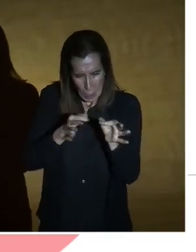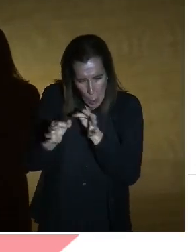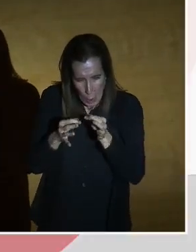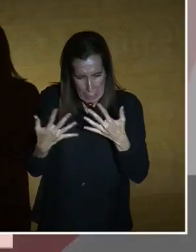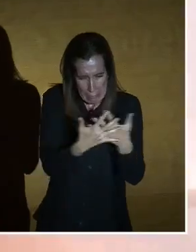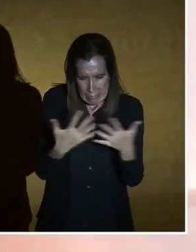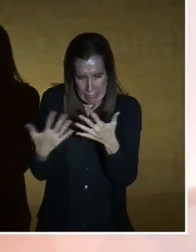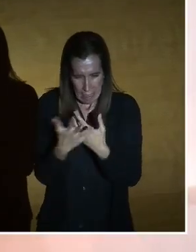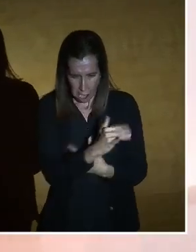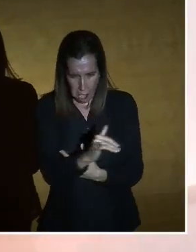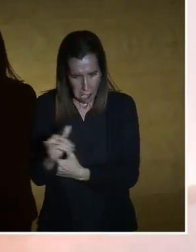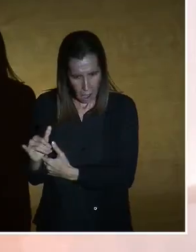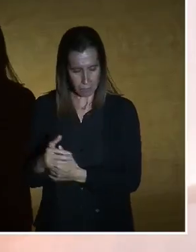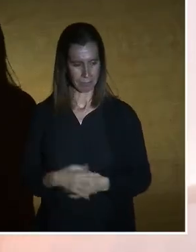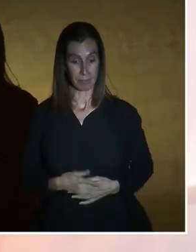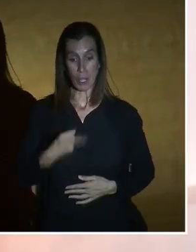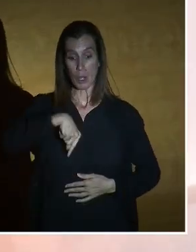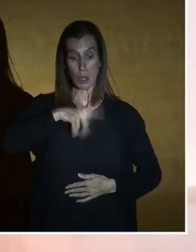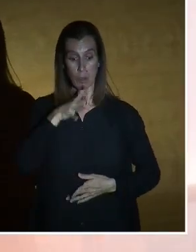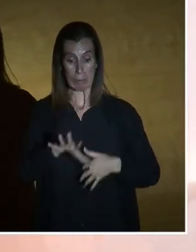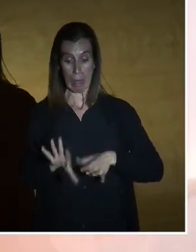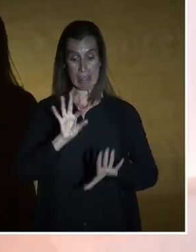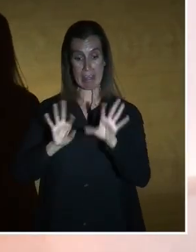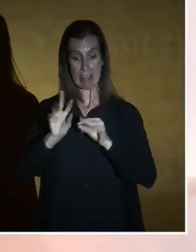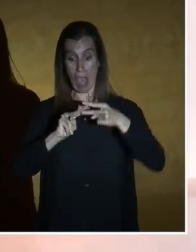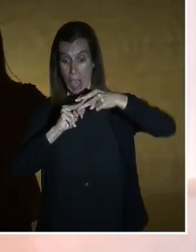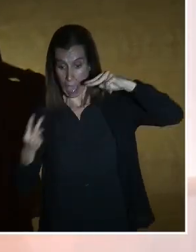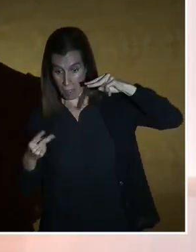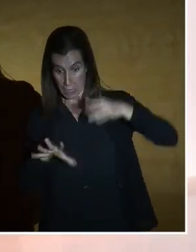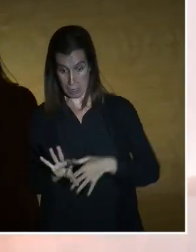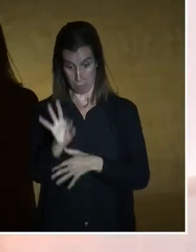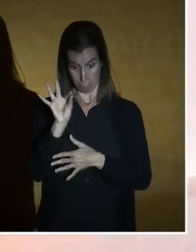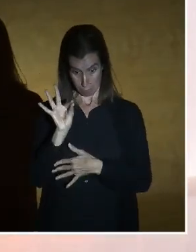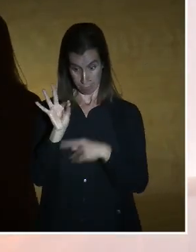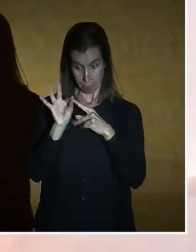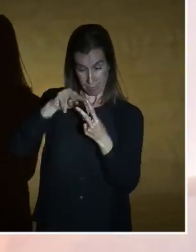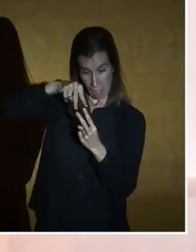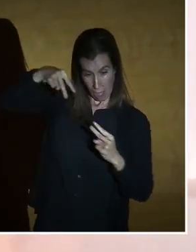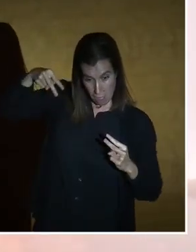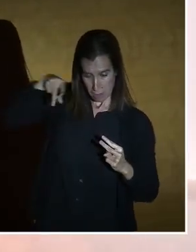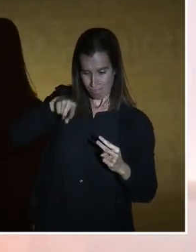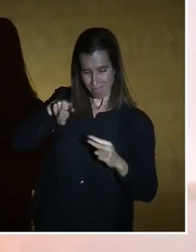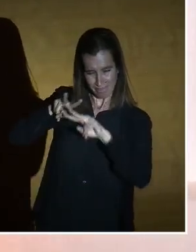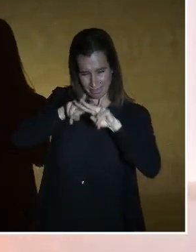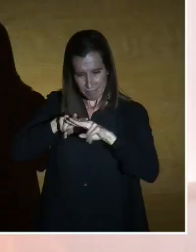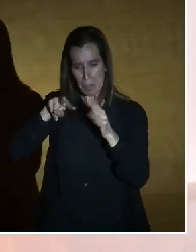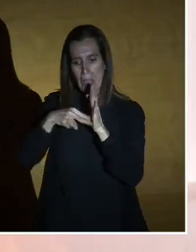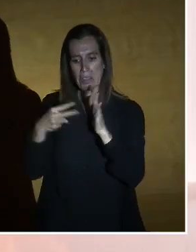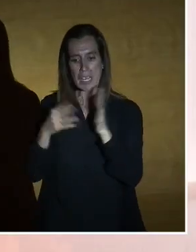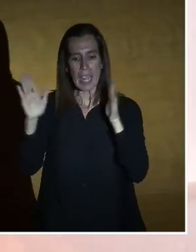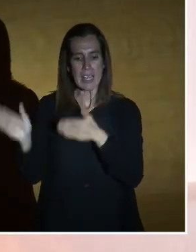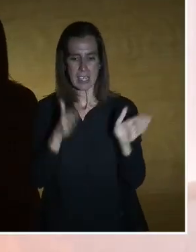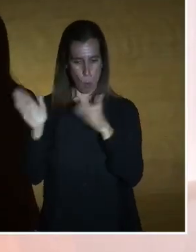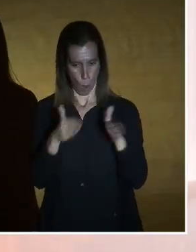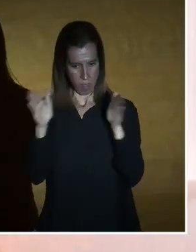microorganismos mezclados y nosotros vamos a extraerles el ADN. Posteriormente vamos a utilizar técnicas de